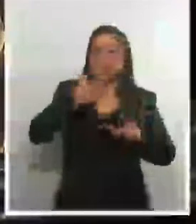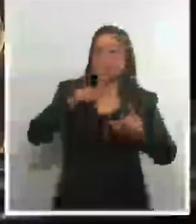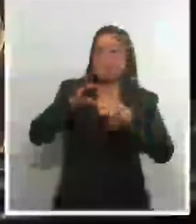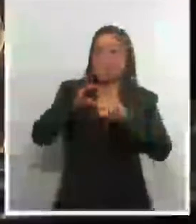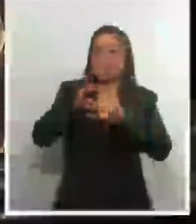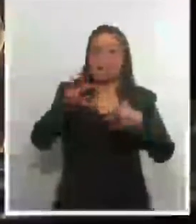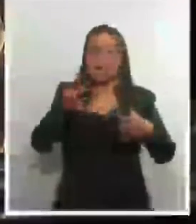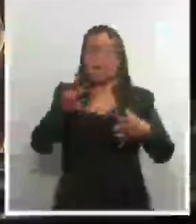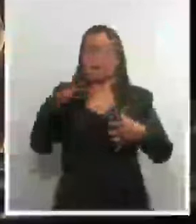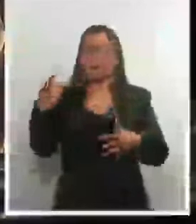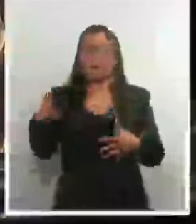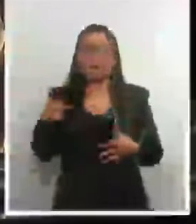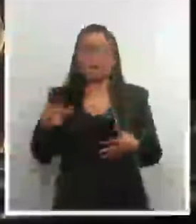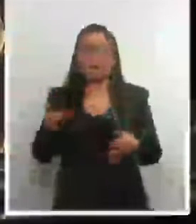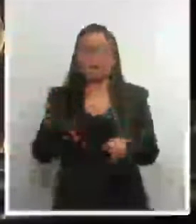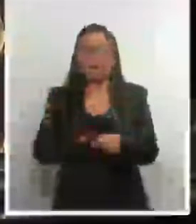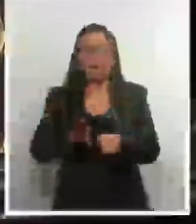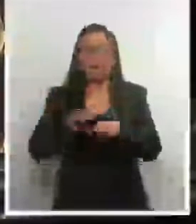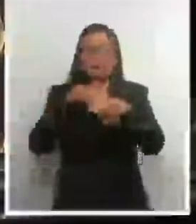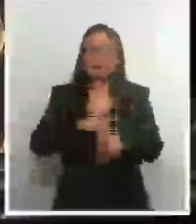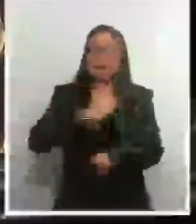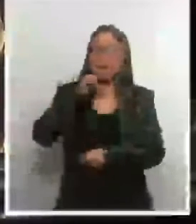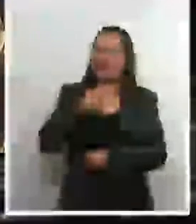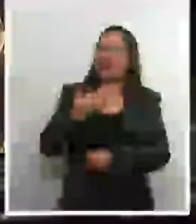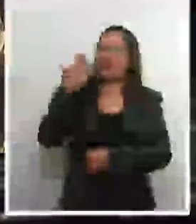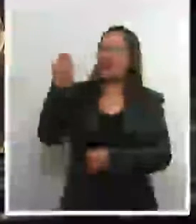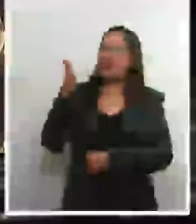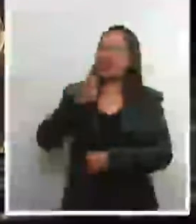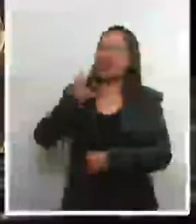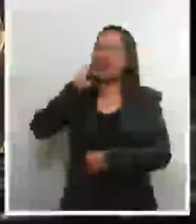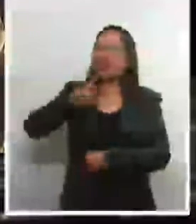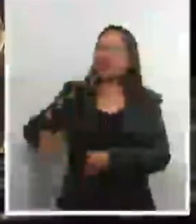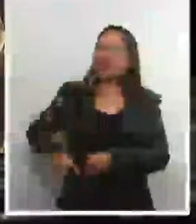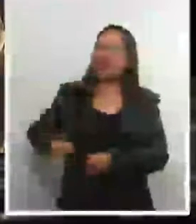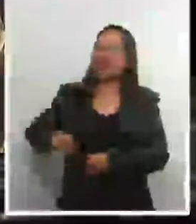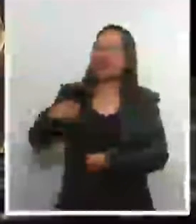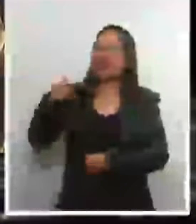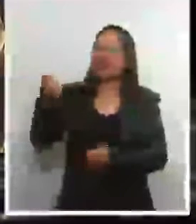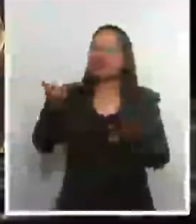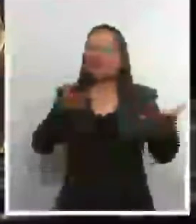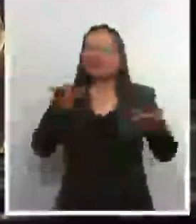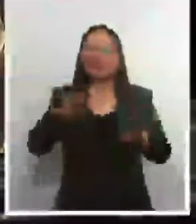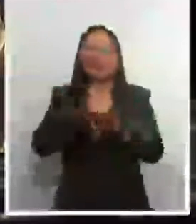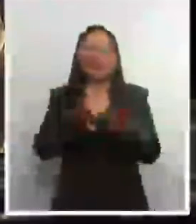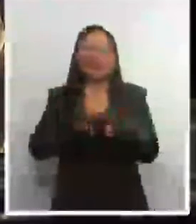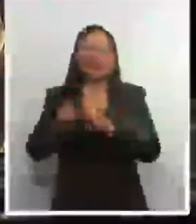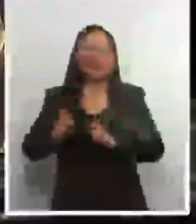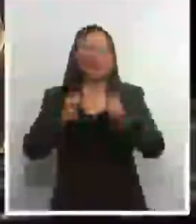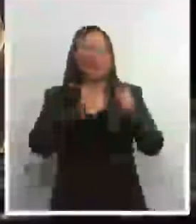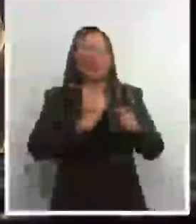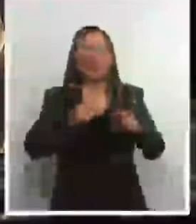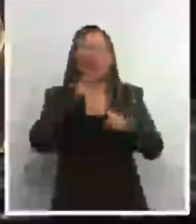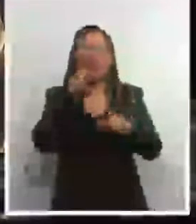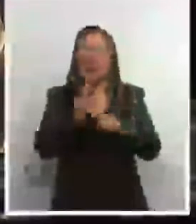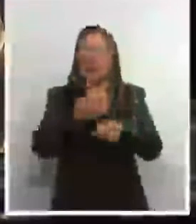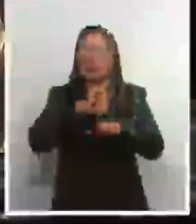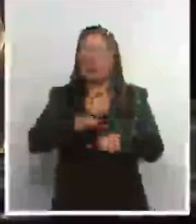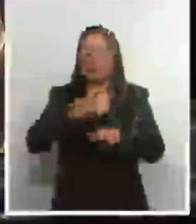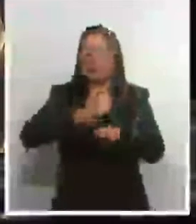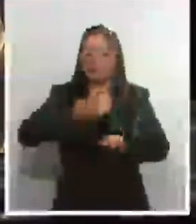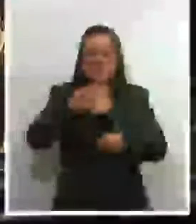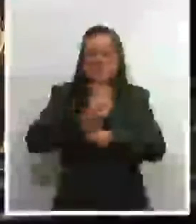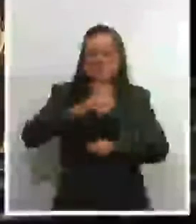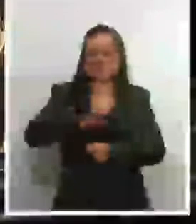dependa de él, va a dejar la responsabilidad de parte de la seguridad